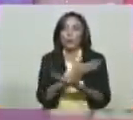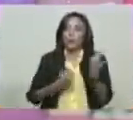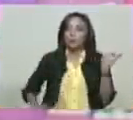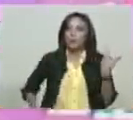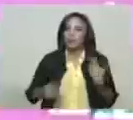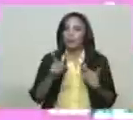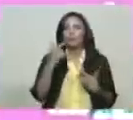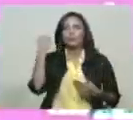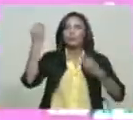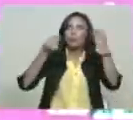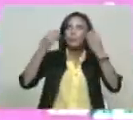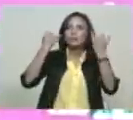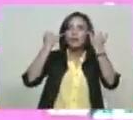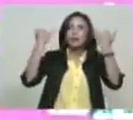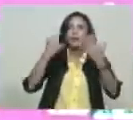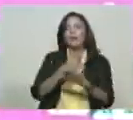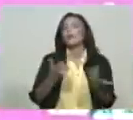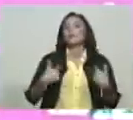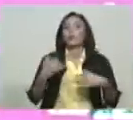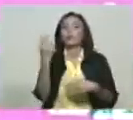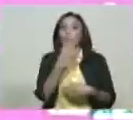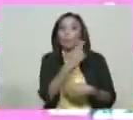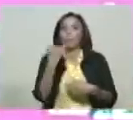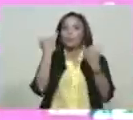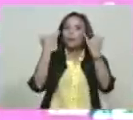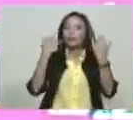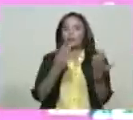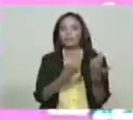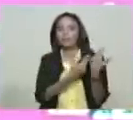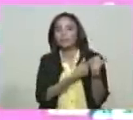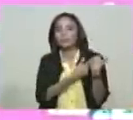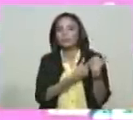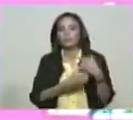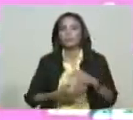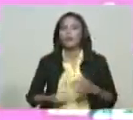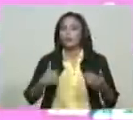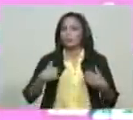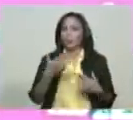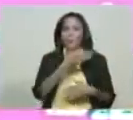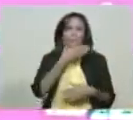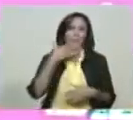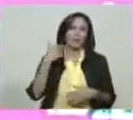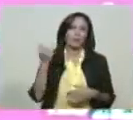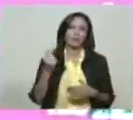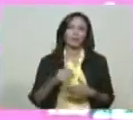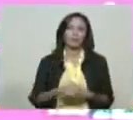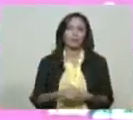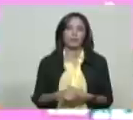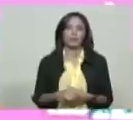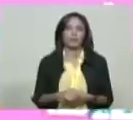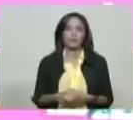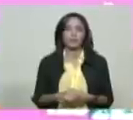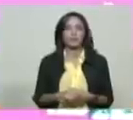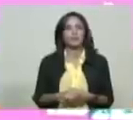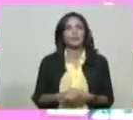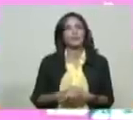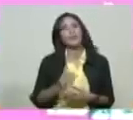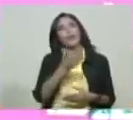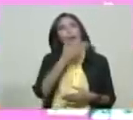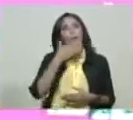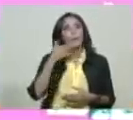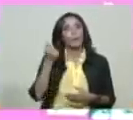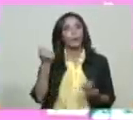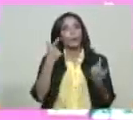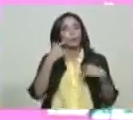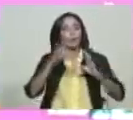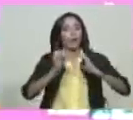dije, yo me comprometo con ustedes a hacerlo mejor, mucho mejor, pero de verdad, que ustedes me puedan medir.